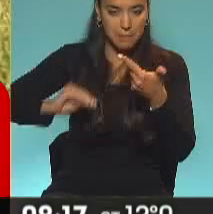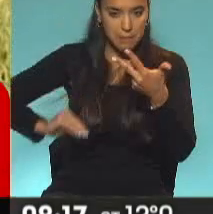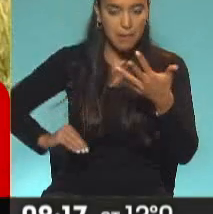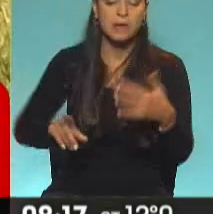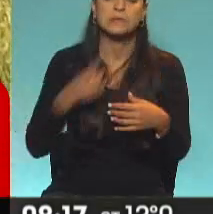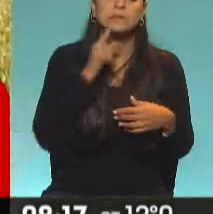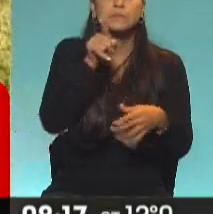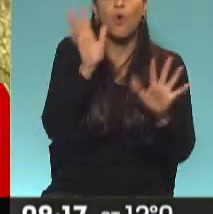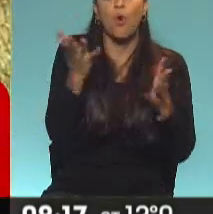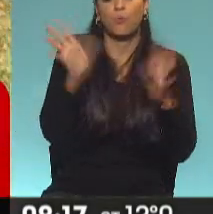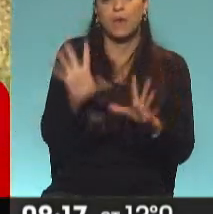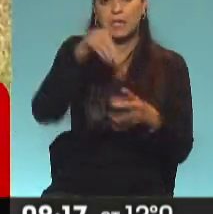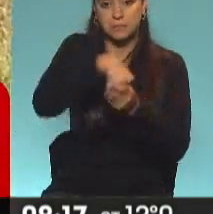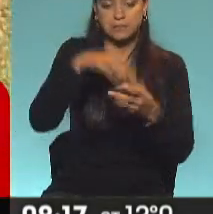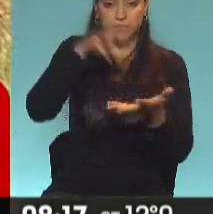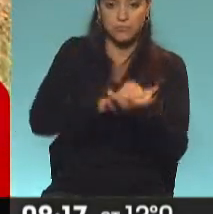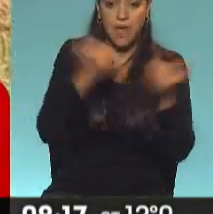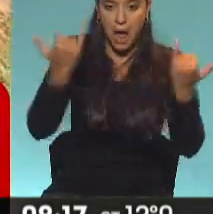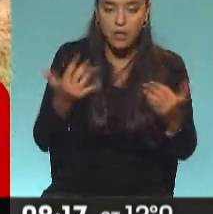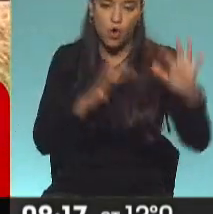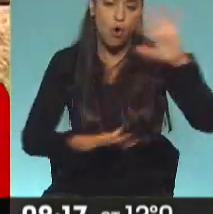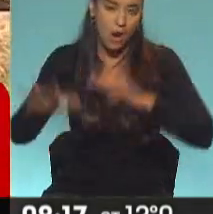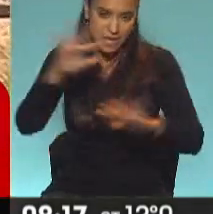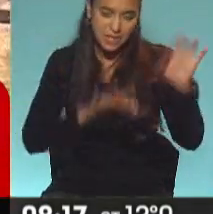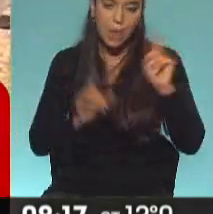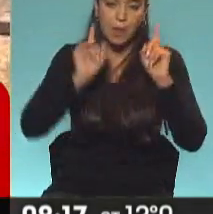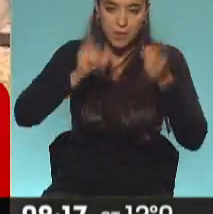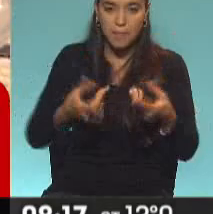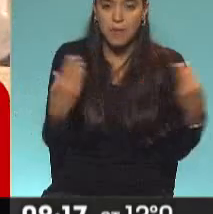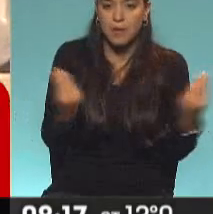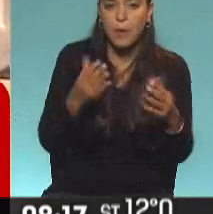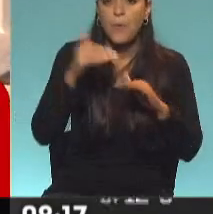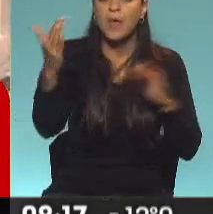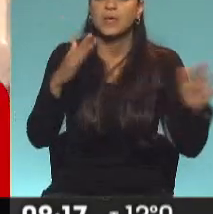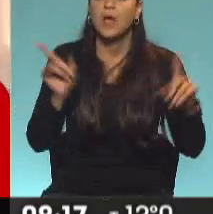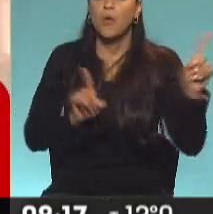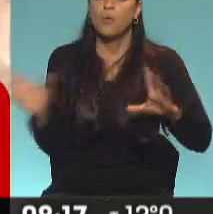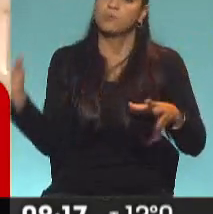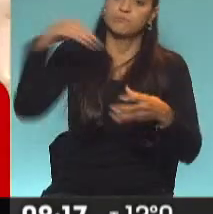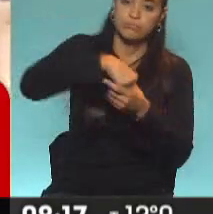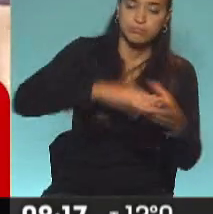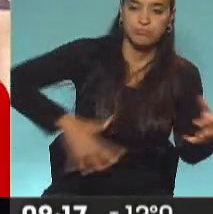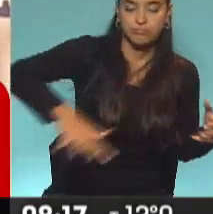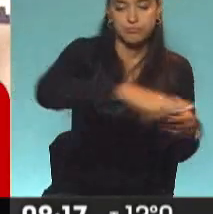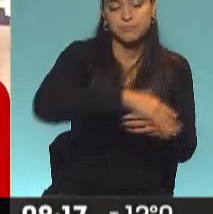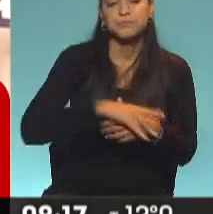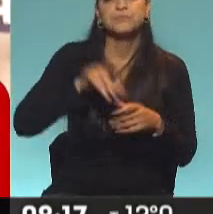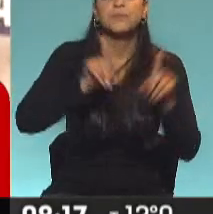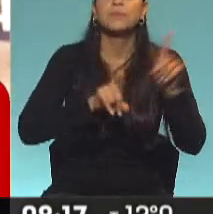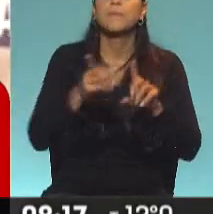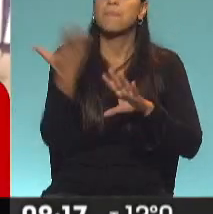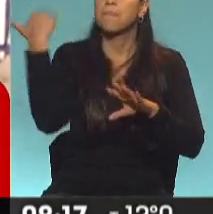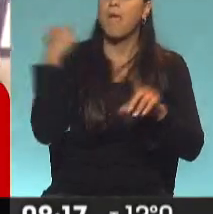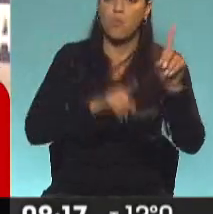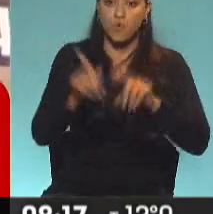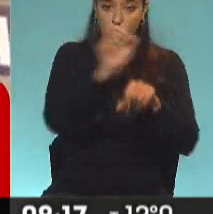obviamente participaban de la toma y de alguna manera organizaban también a aquellos vecinos que se habían sumado. Bien, hablamos de detenidos, Silvia.